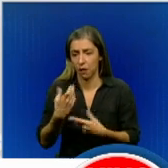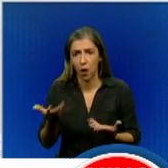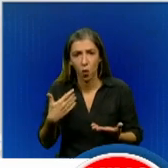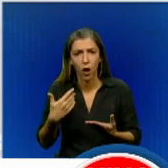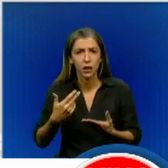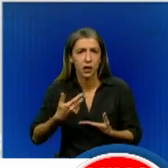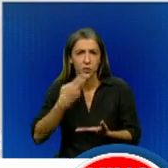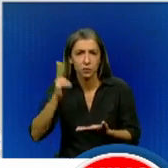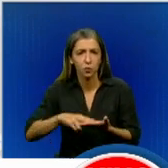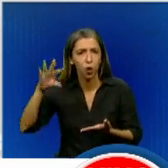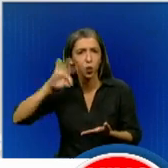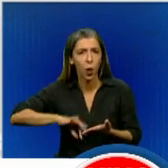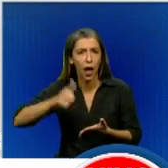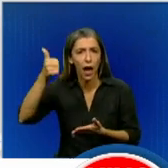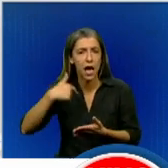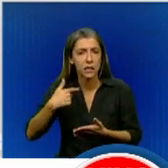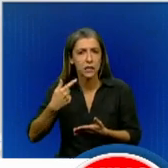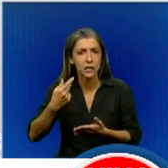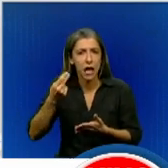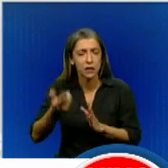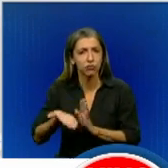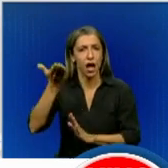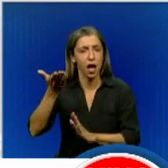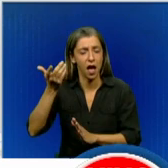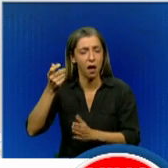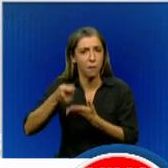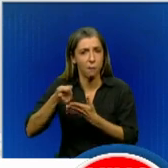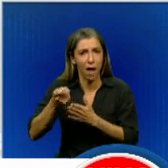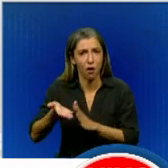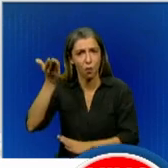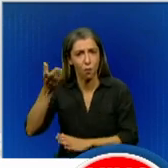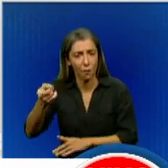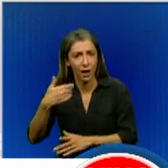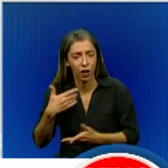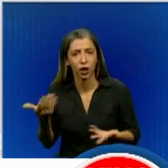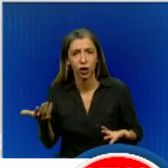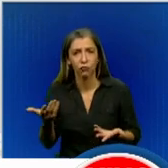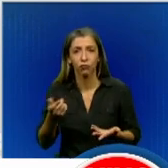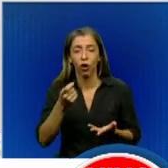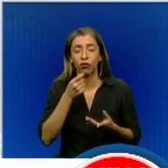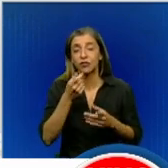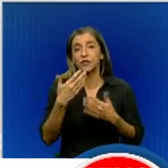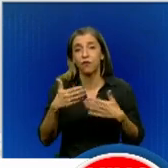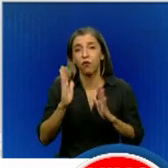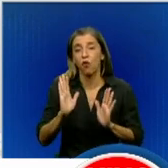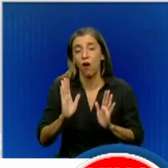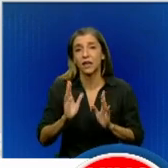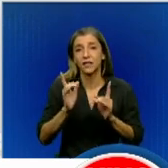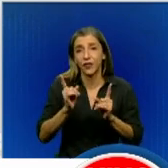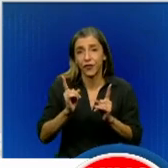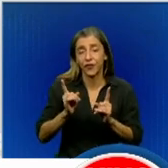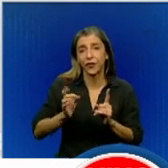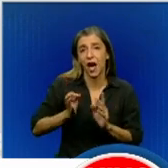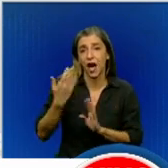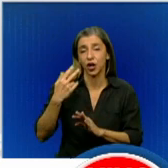aumento en el impuesto a las ganancias con respecto a lo que deberían haber pagado si se sostuviera el régimen del 2017